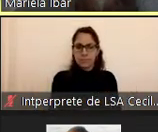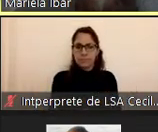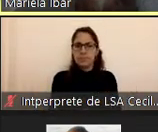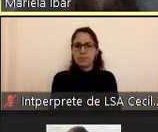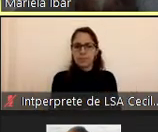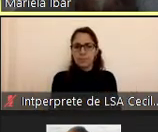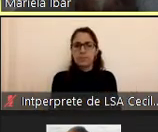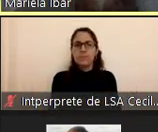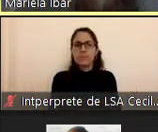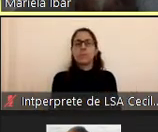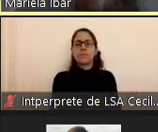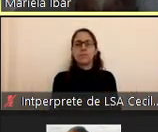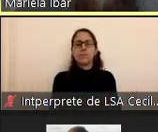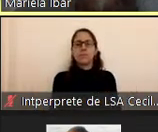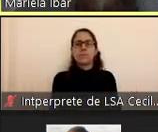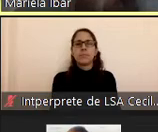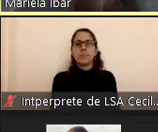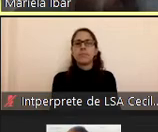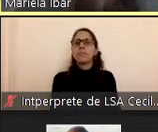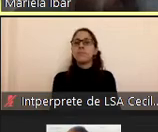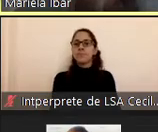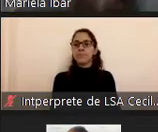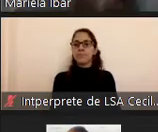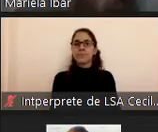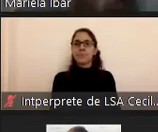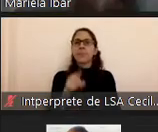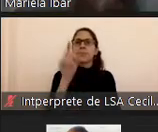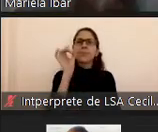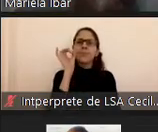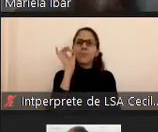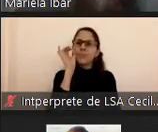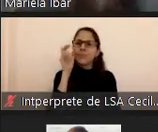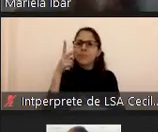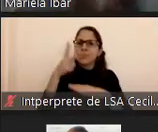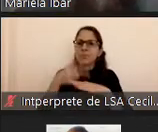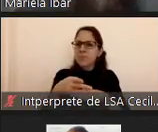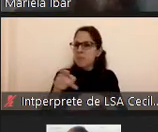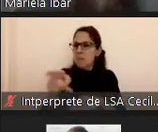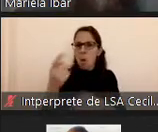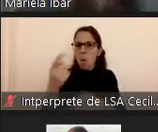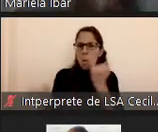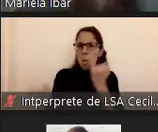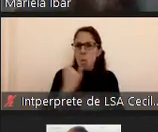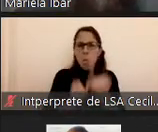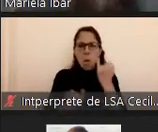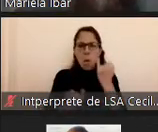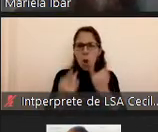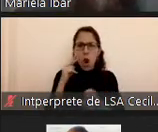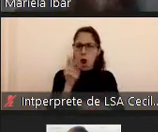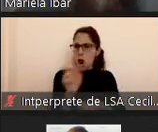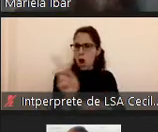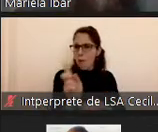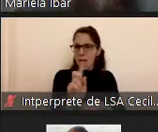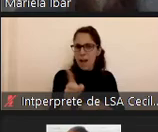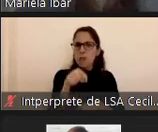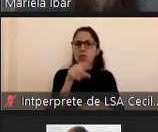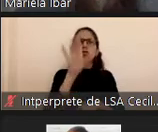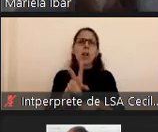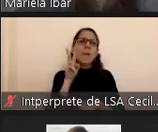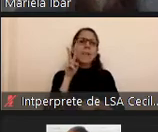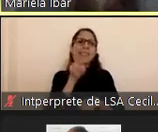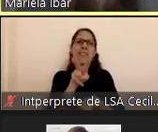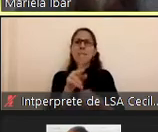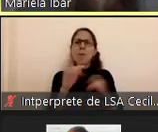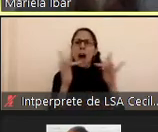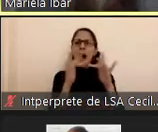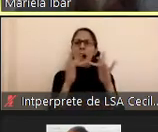Entonces, acá ven que tienen el citoplasma, o sea, Profe, acá... no se ve la presentación, solamente se ve la página del aula virtual, o